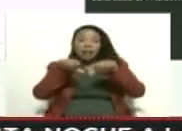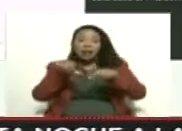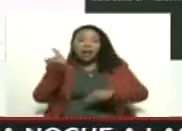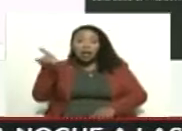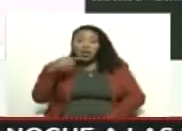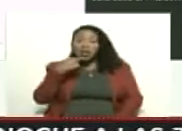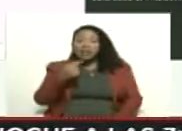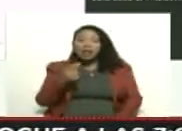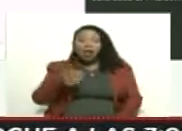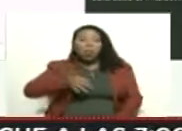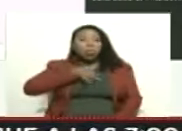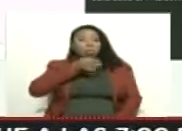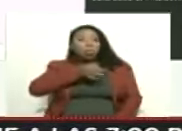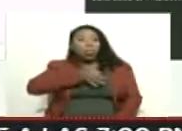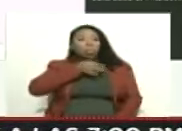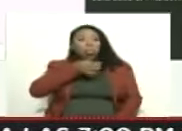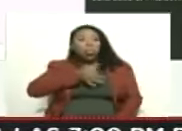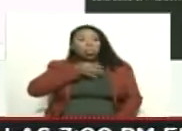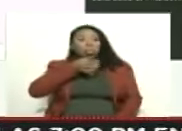una democracia